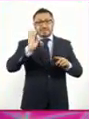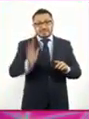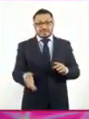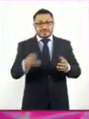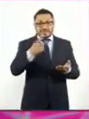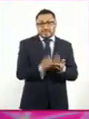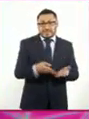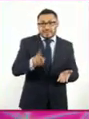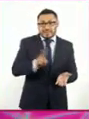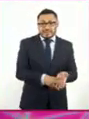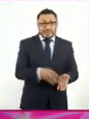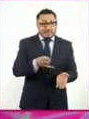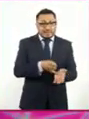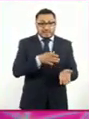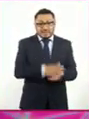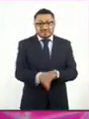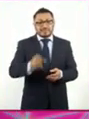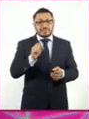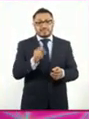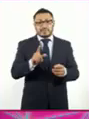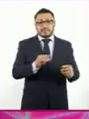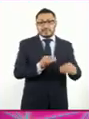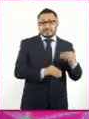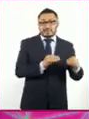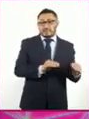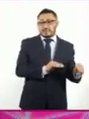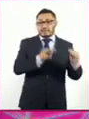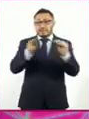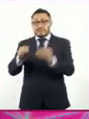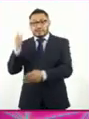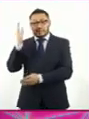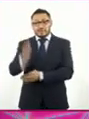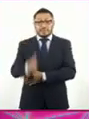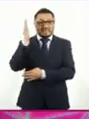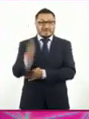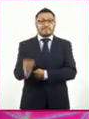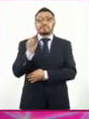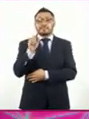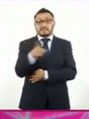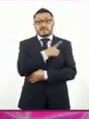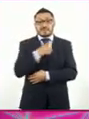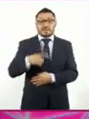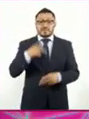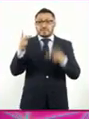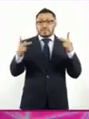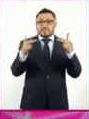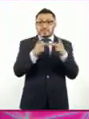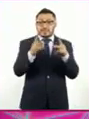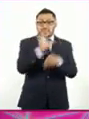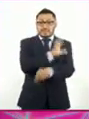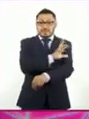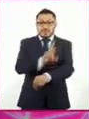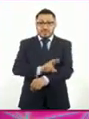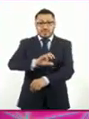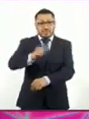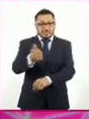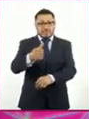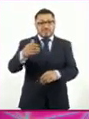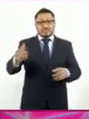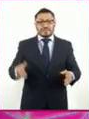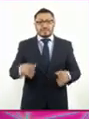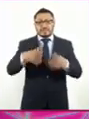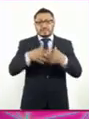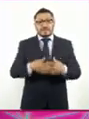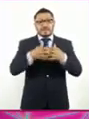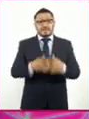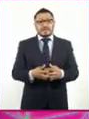lados, la misma rotativa lo transporta a la cortadora, que también debe estar perfectamente coordinada con las demás partes de la